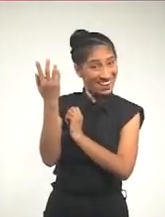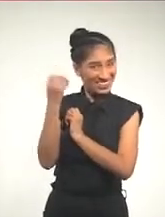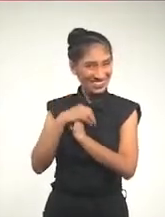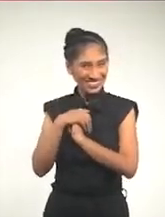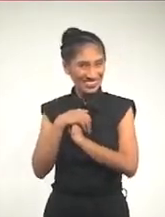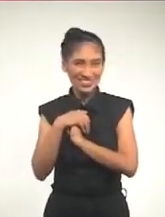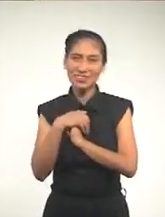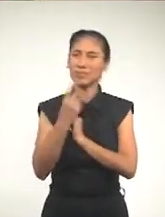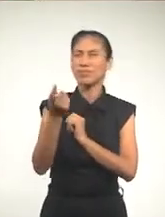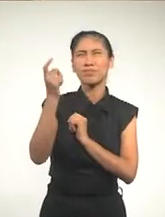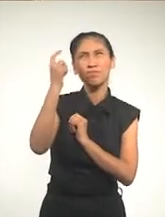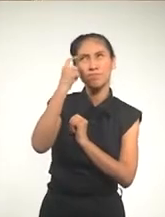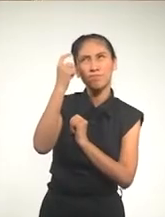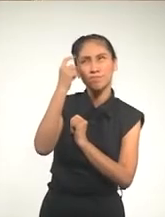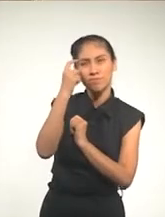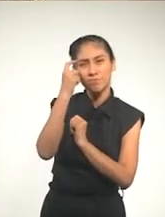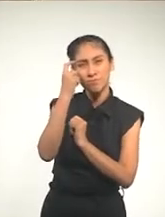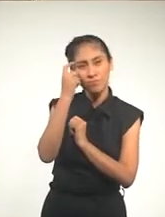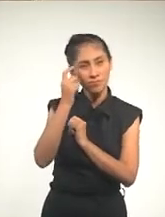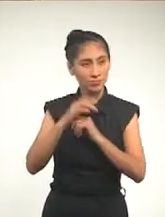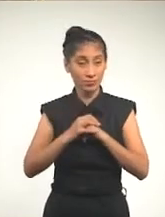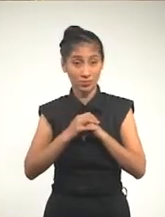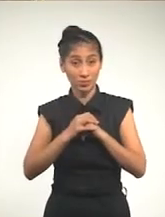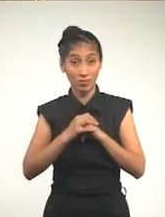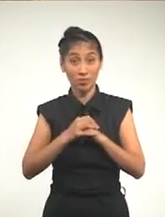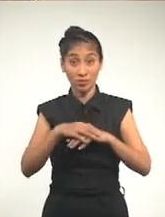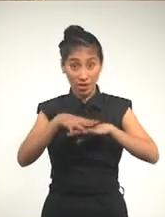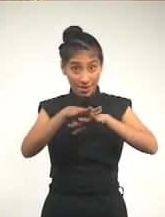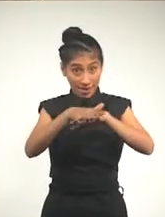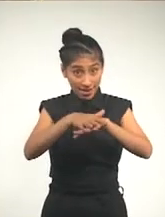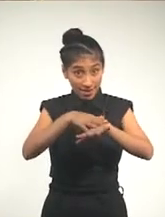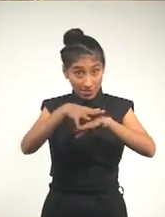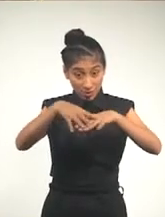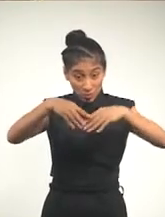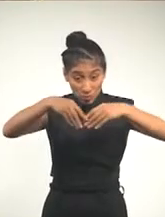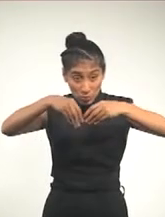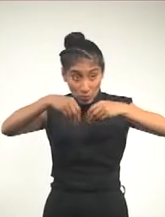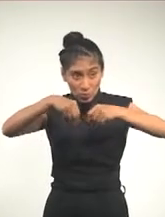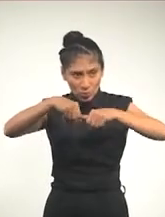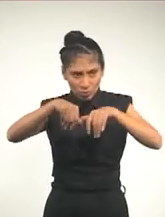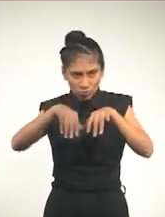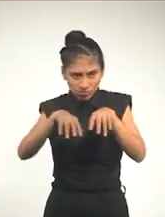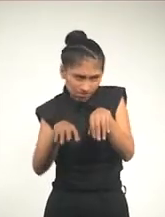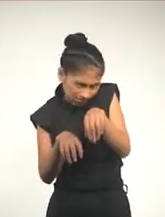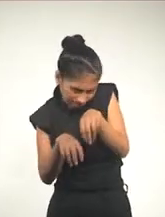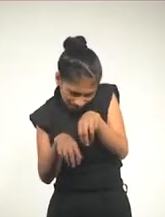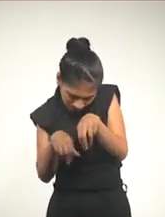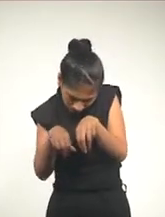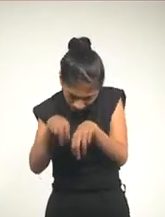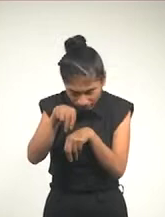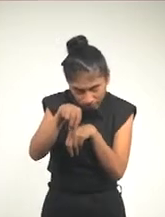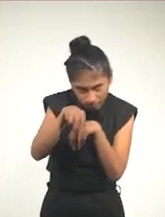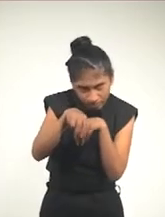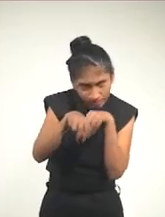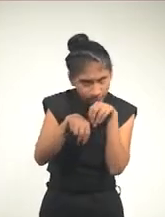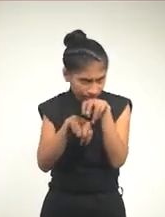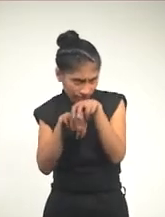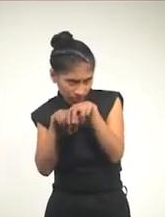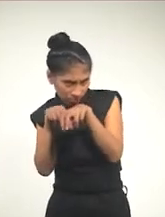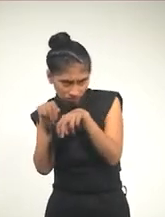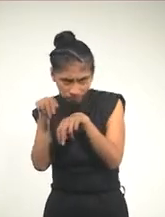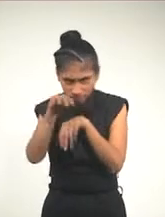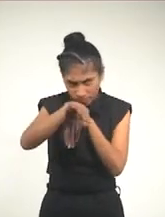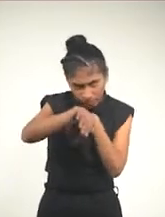lindo! Nos imaginamos arrastrándonos por la arena. Muy despacito, sin ningún